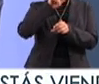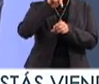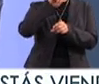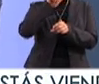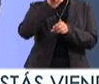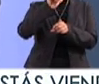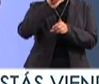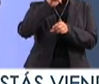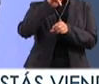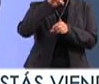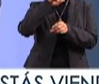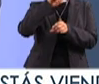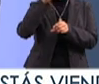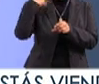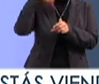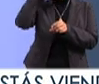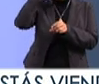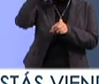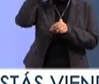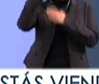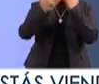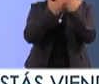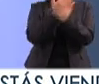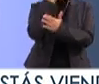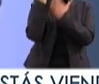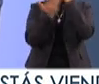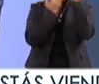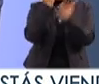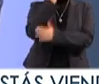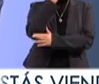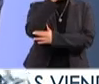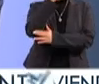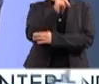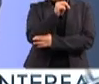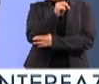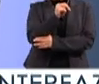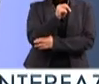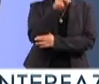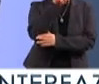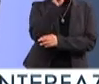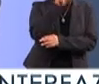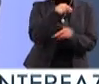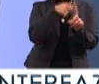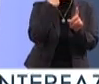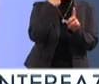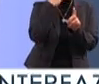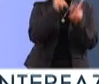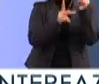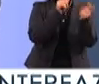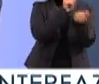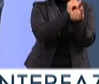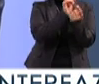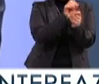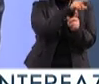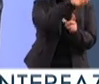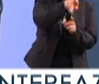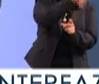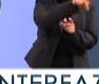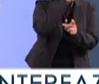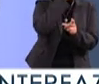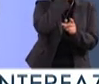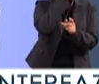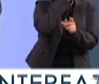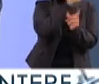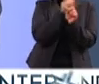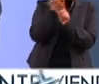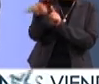Alcaide él es orientador de la dirección de servicios estudiantiles del Instituto Politécnico Nacional precisamente vamos a platicar con él sobre la influencia de padres